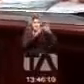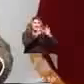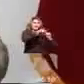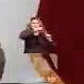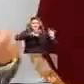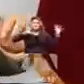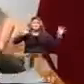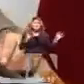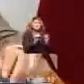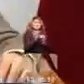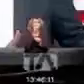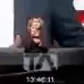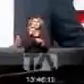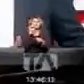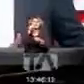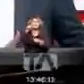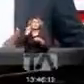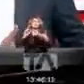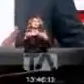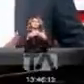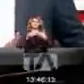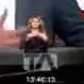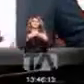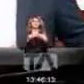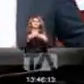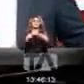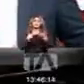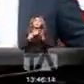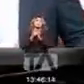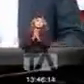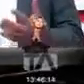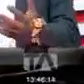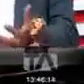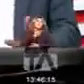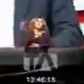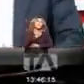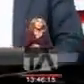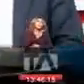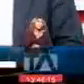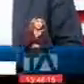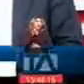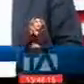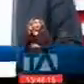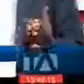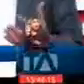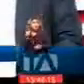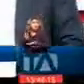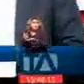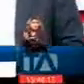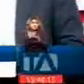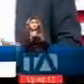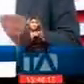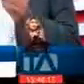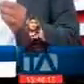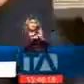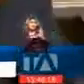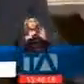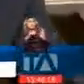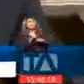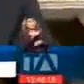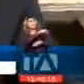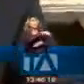reglamentos, también lo ha delegado. Que vayamos a las universidades y a los colegios de abogados para que nos den elaborando los reglamentos. Así no se maneja a una